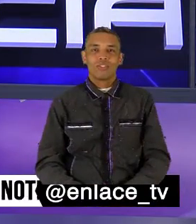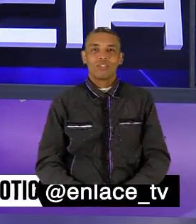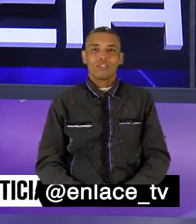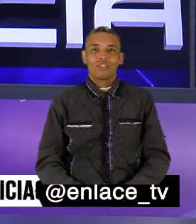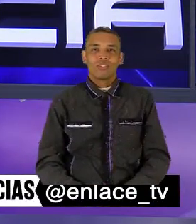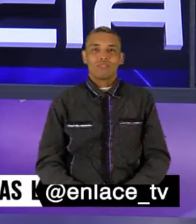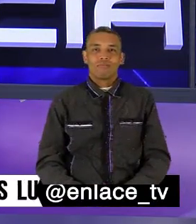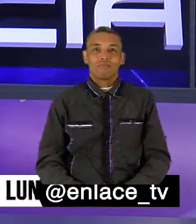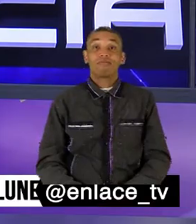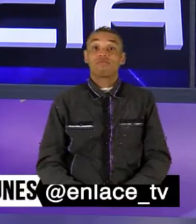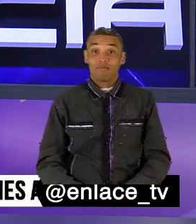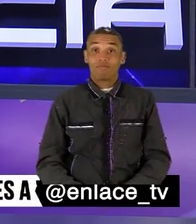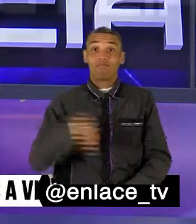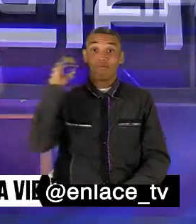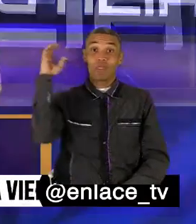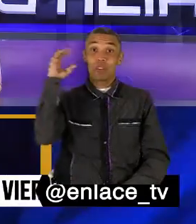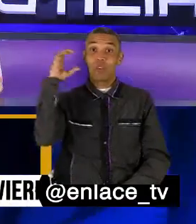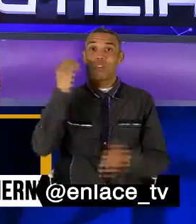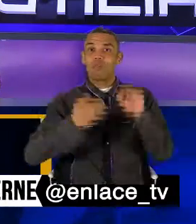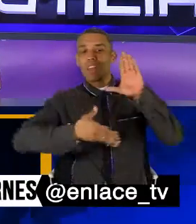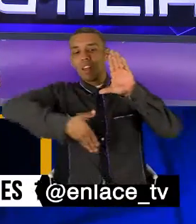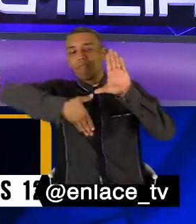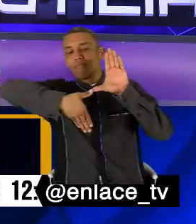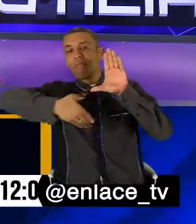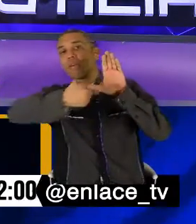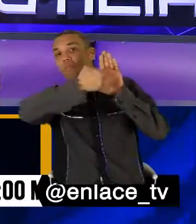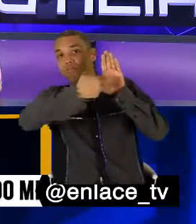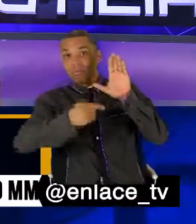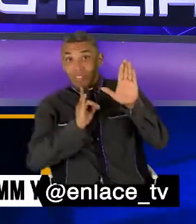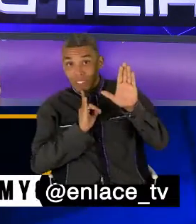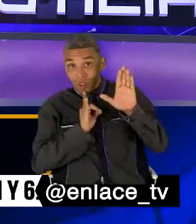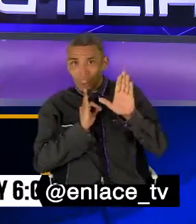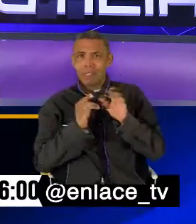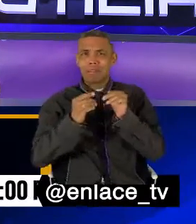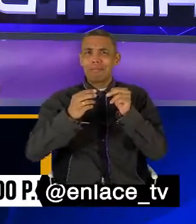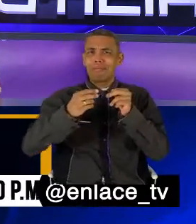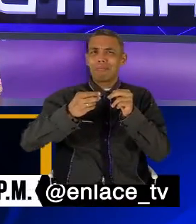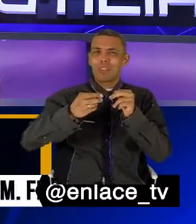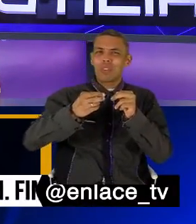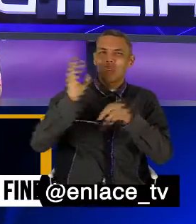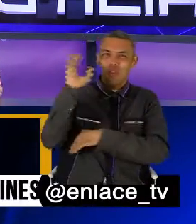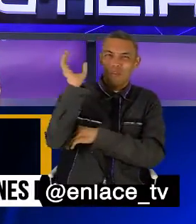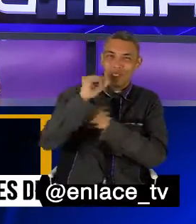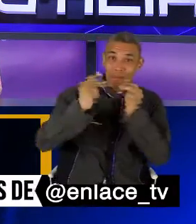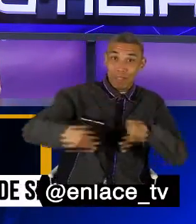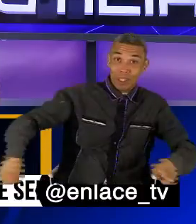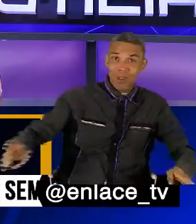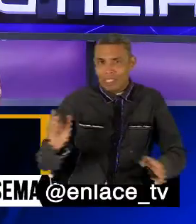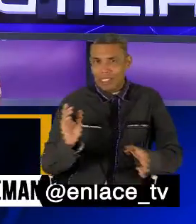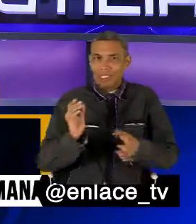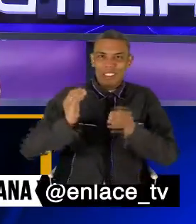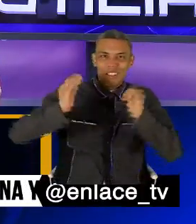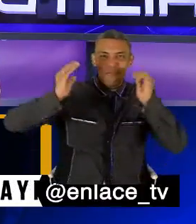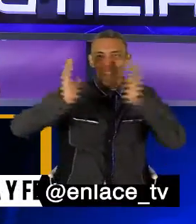El ambiente de fútbol que se vive entonces en Los Ángeles, cuando ya faltan pocos minutos para